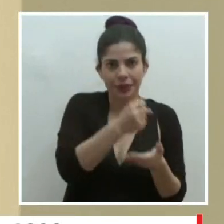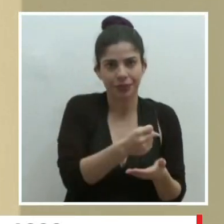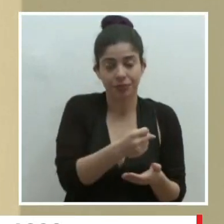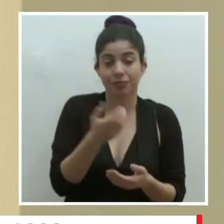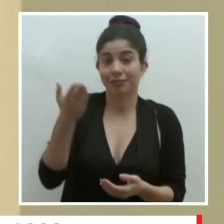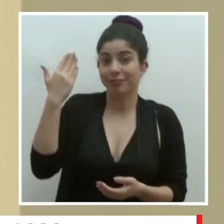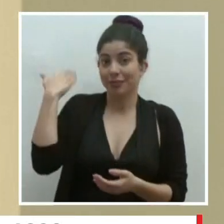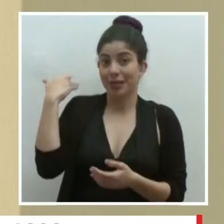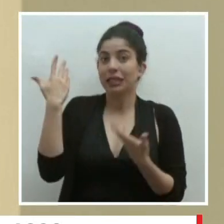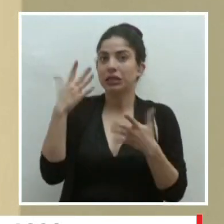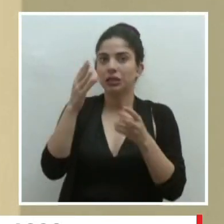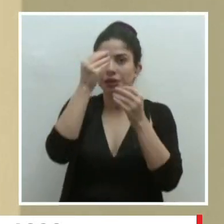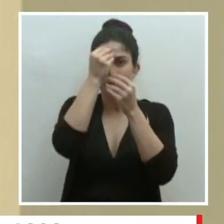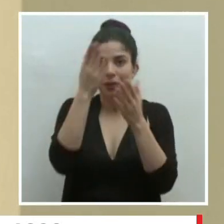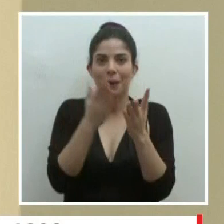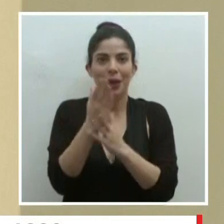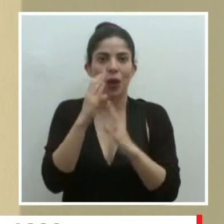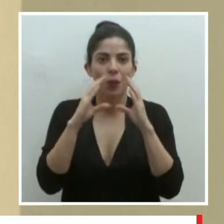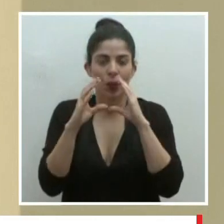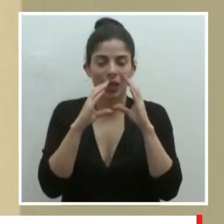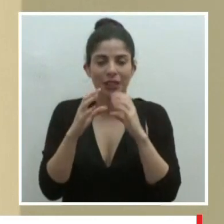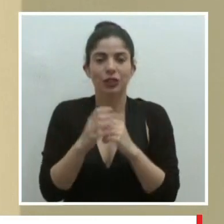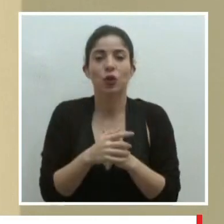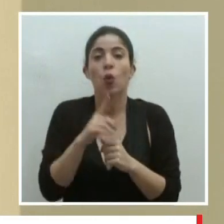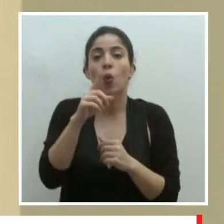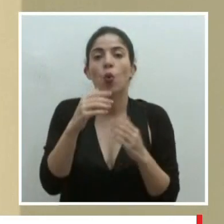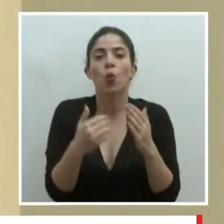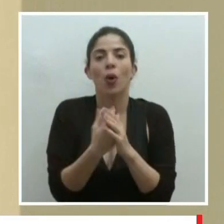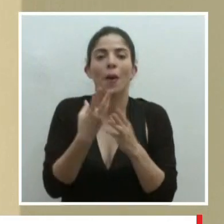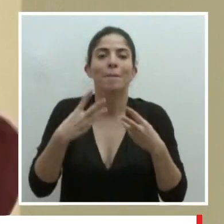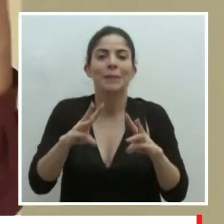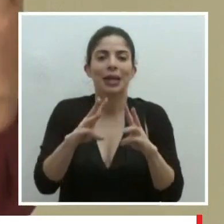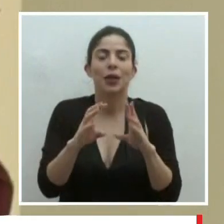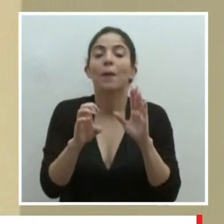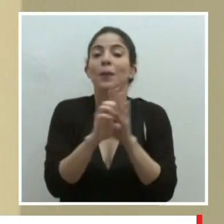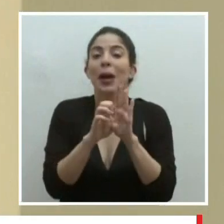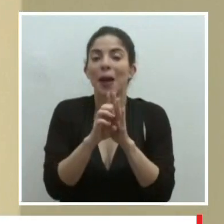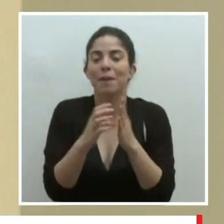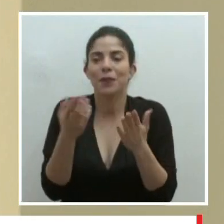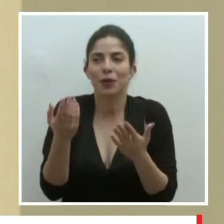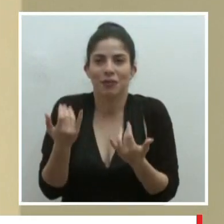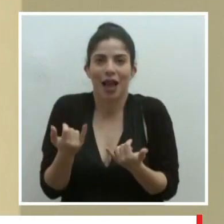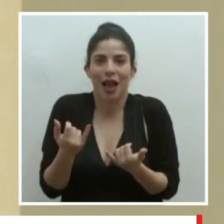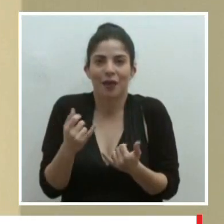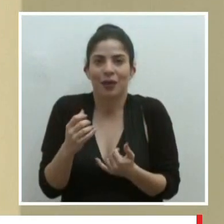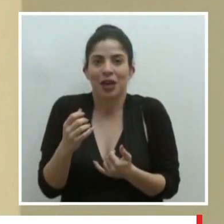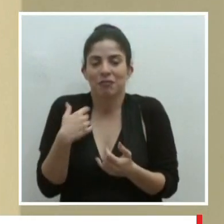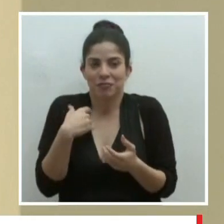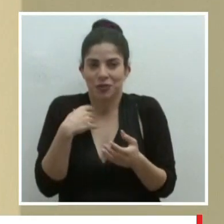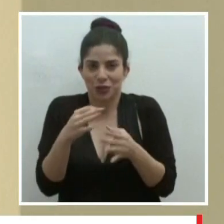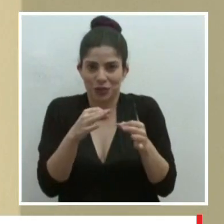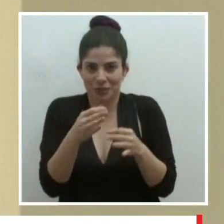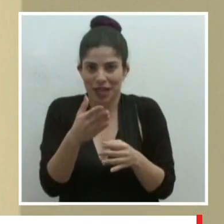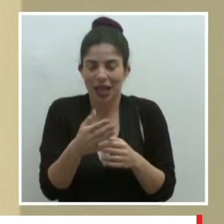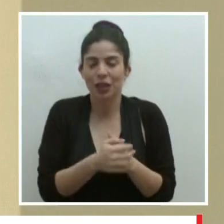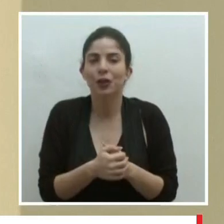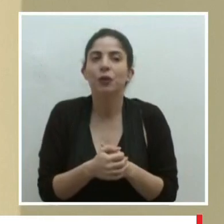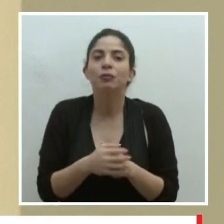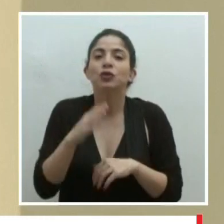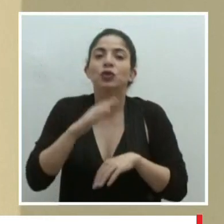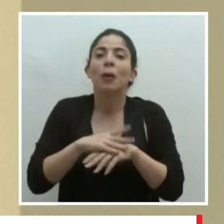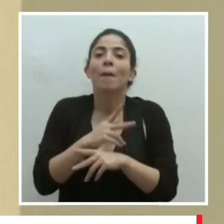hemos anunciado en los medios de comunicación una nueva modalidad, por ejemplo, en esta lógica que le cuento, que es